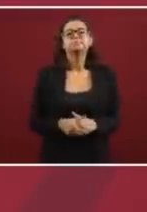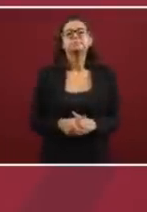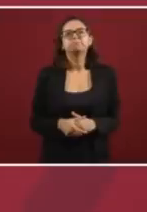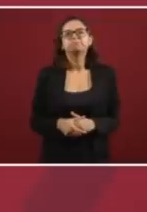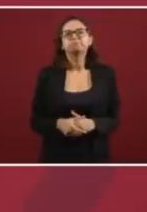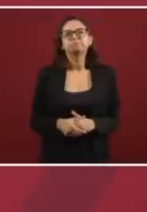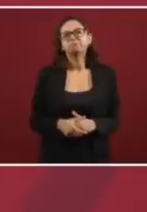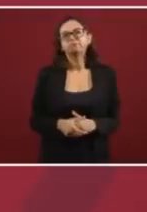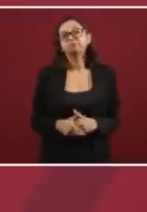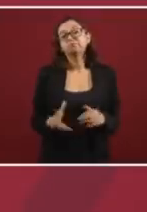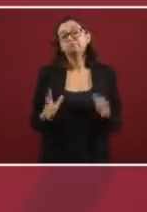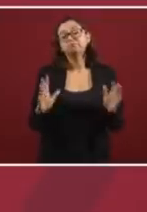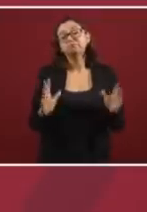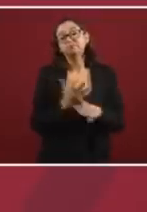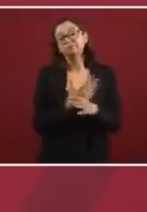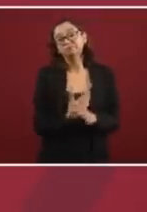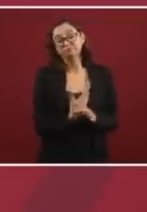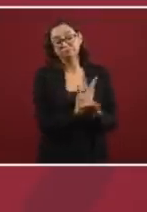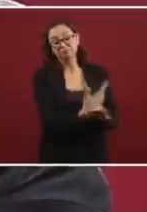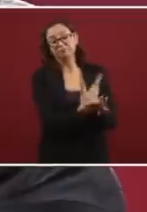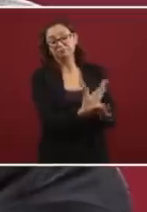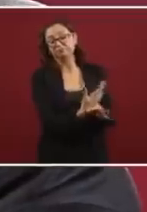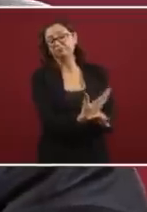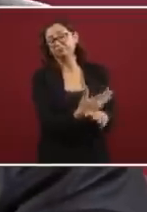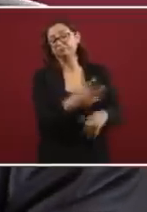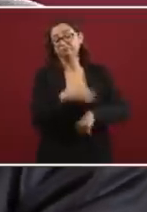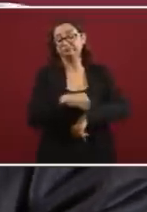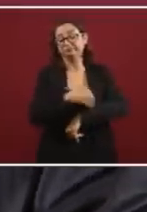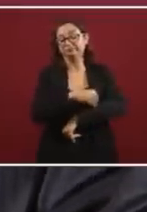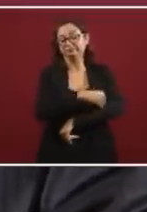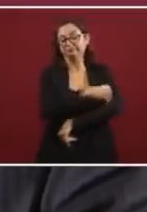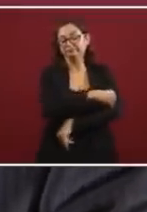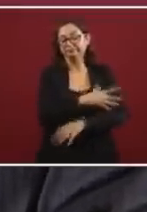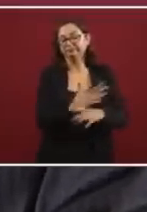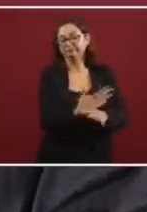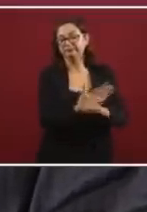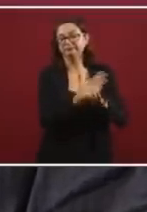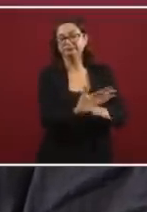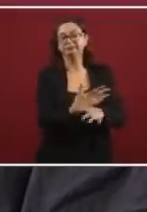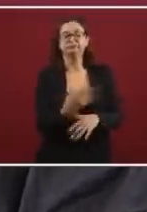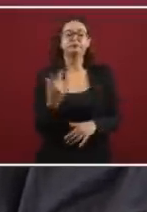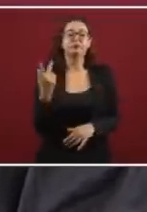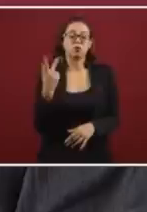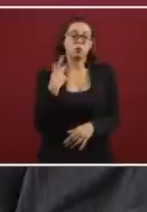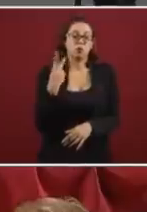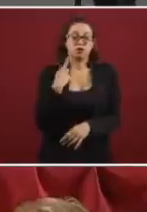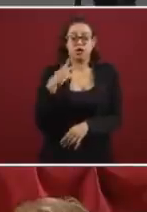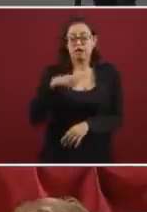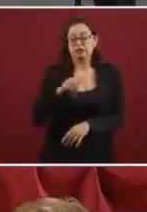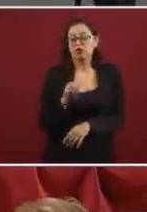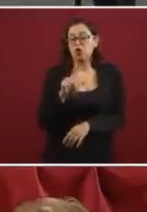el pretexto la excusa de la política neoliberal